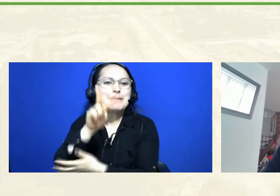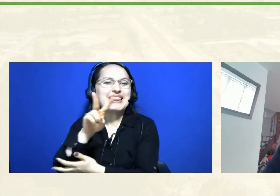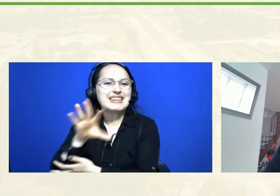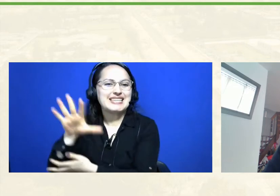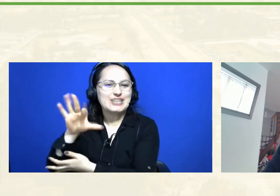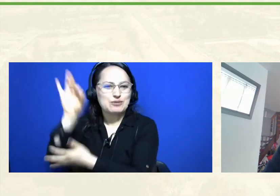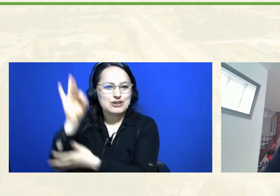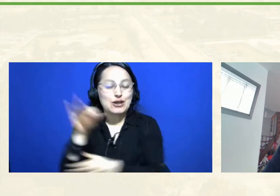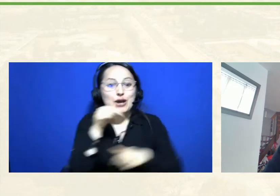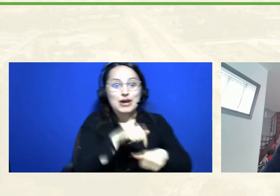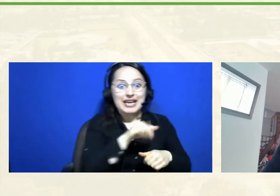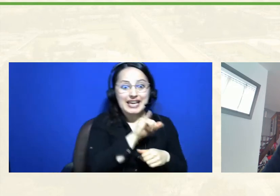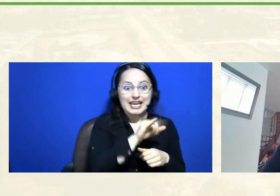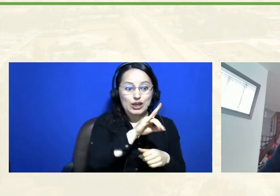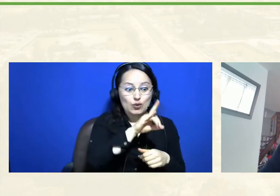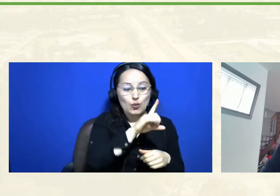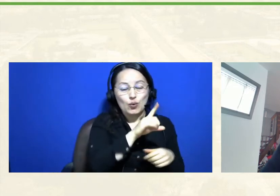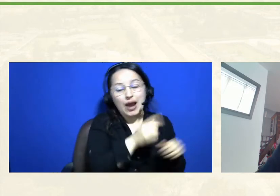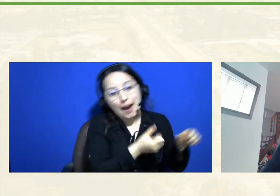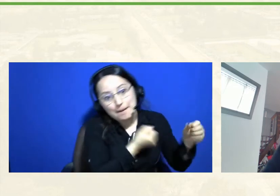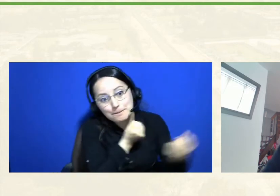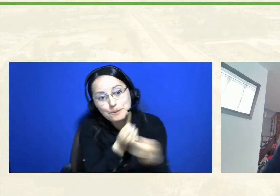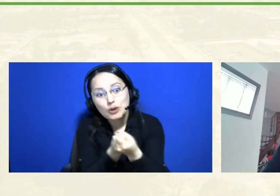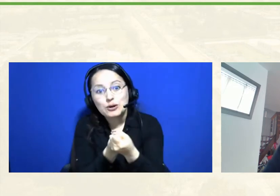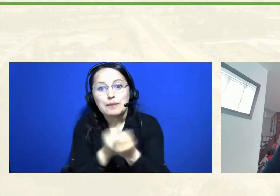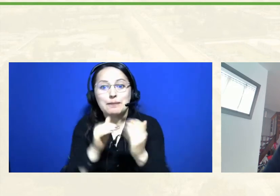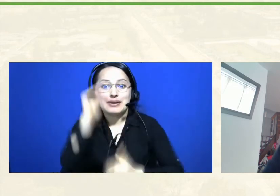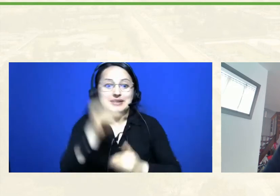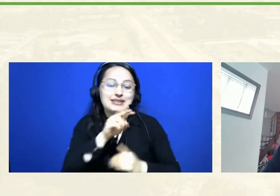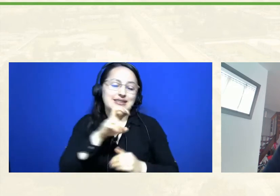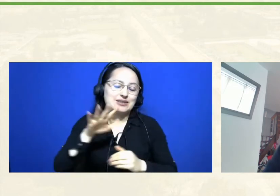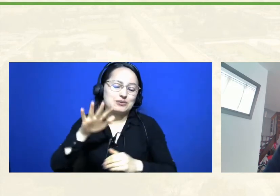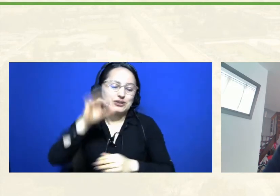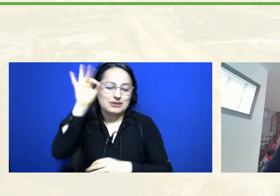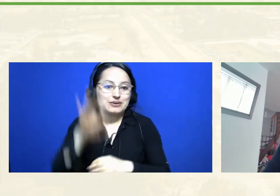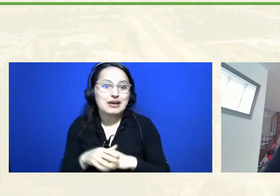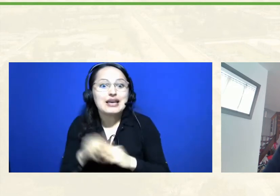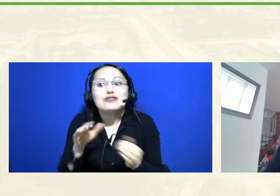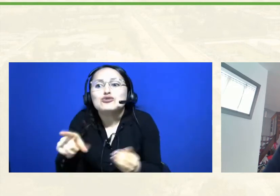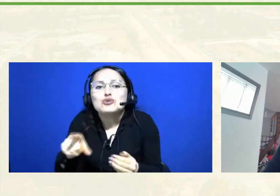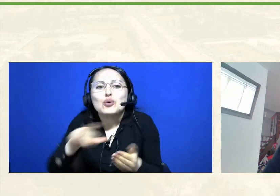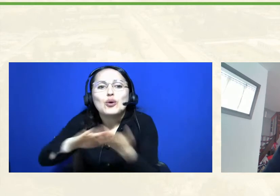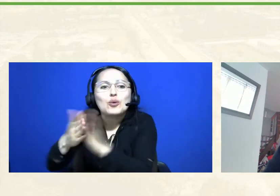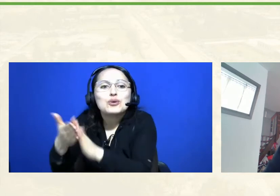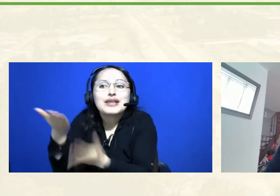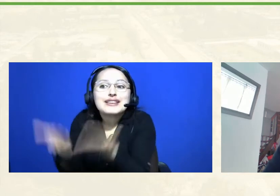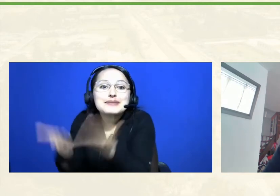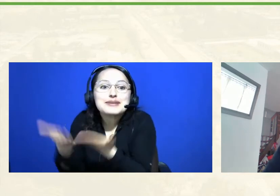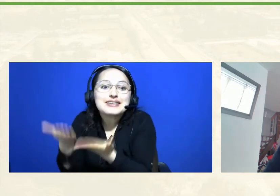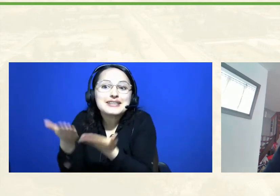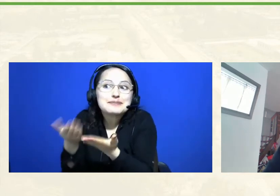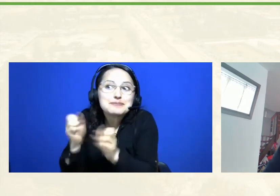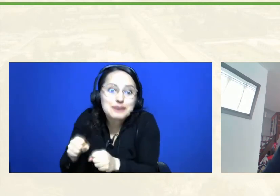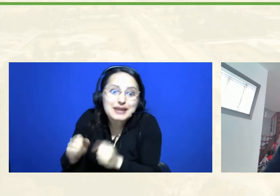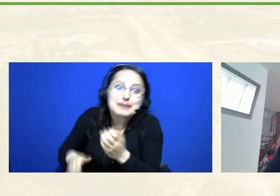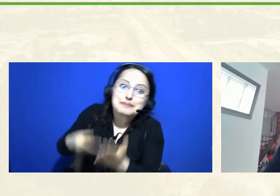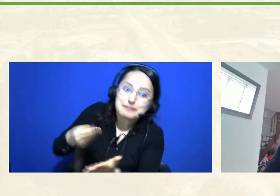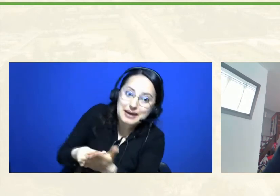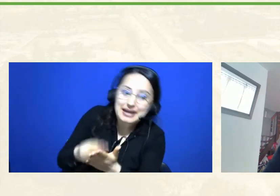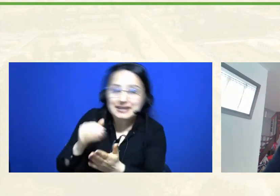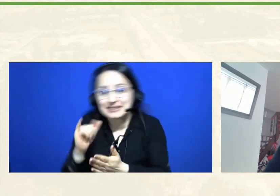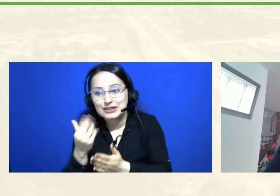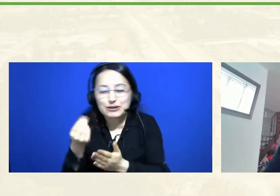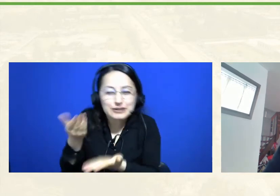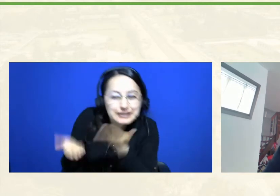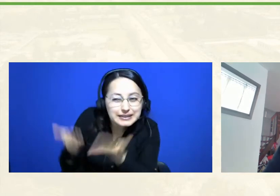un 75%. ¿De qué depende que suba la contribución de la comunidad? Pues de la capacidad de pago, que haremos unos estudios muy juiciosos